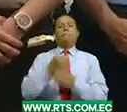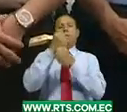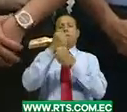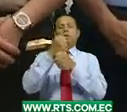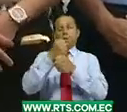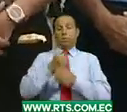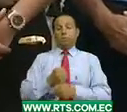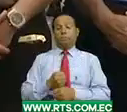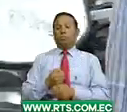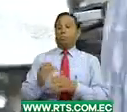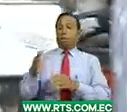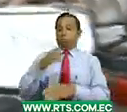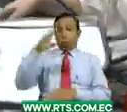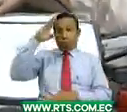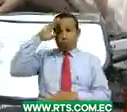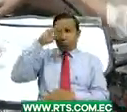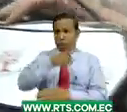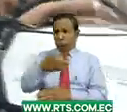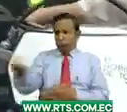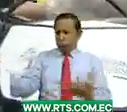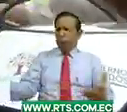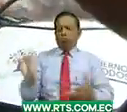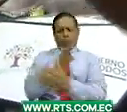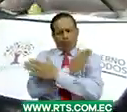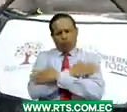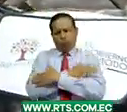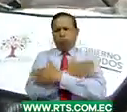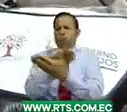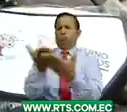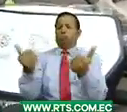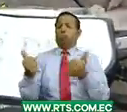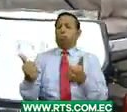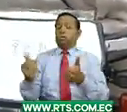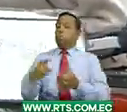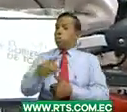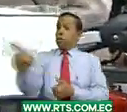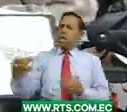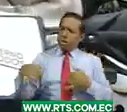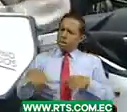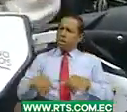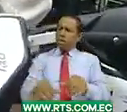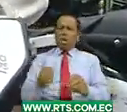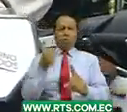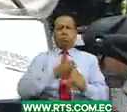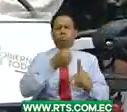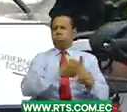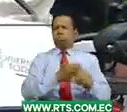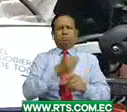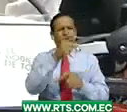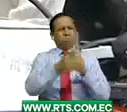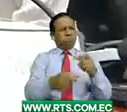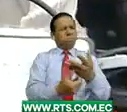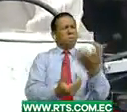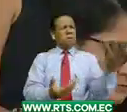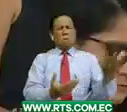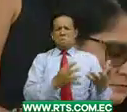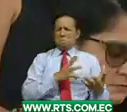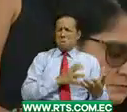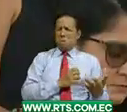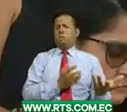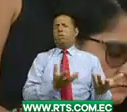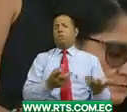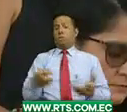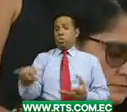uniformados. Al mismo tiempo mostró su apoyo para que continúen con la lucha contra el AMPA. Que no les tiemble el pulso, que